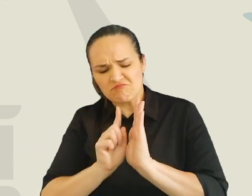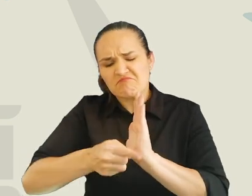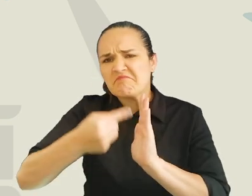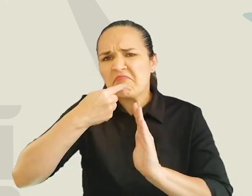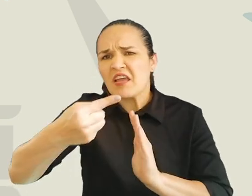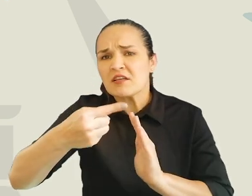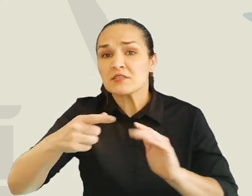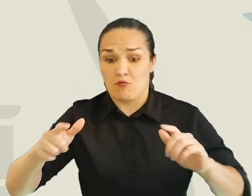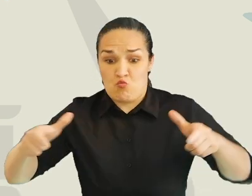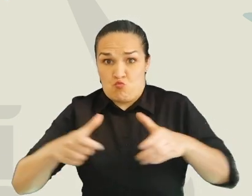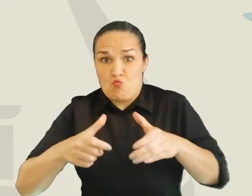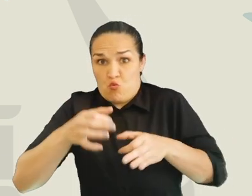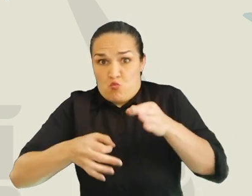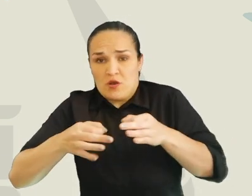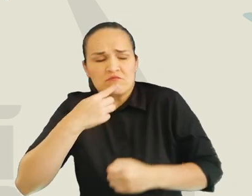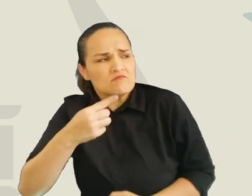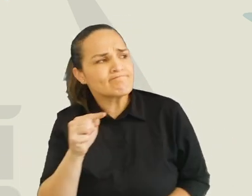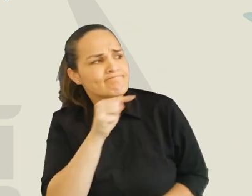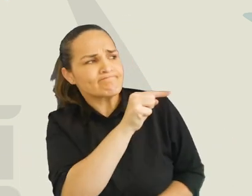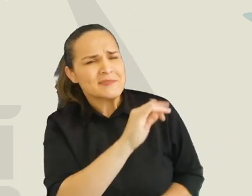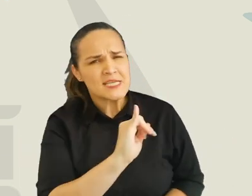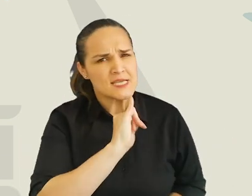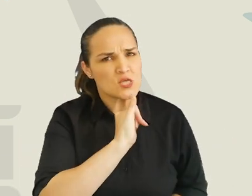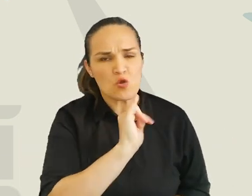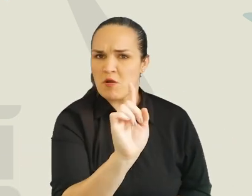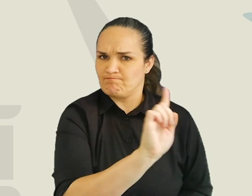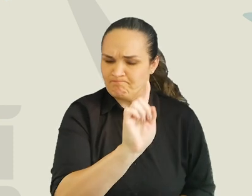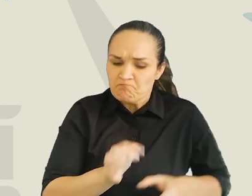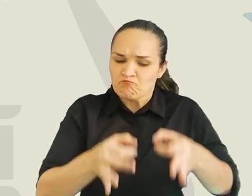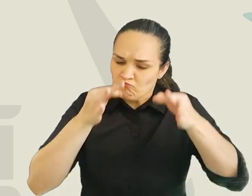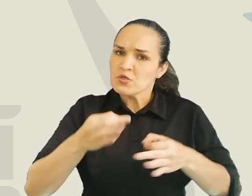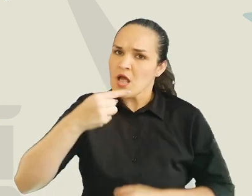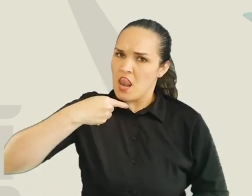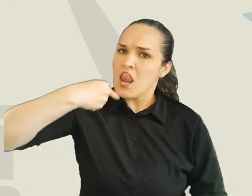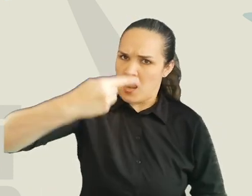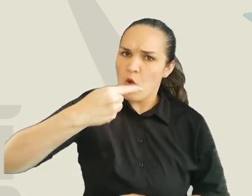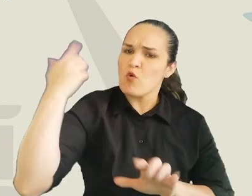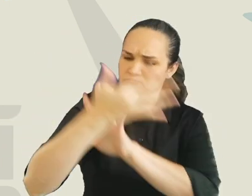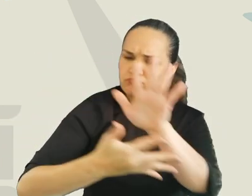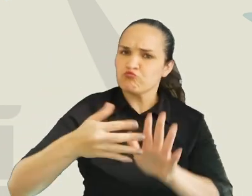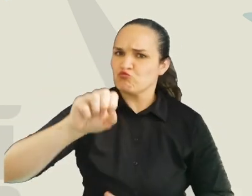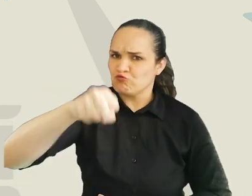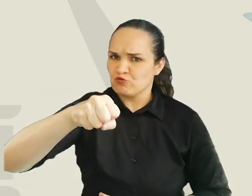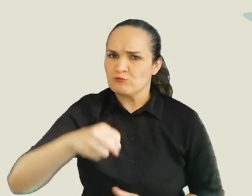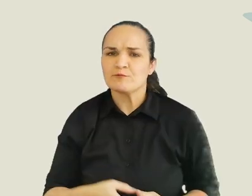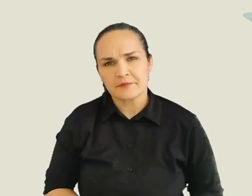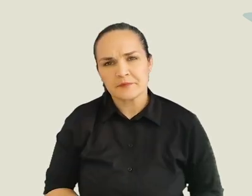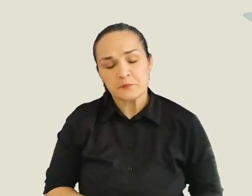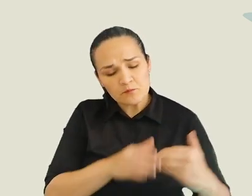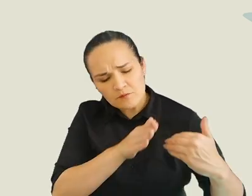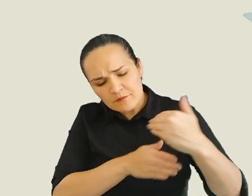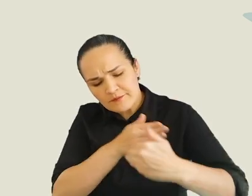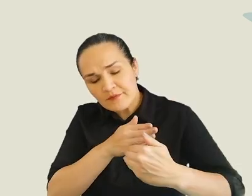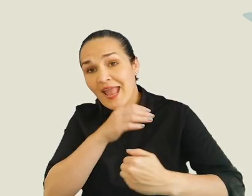la Corte Constitucional la rectificó como lengua y no como idioma